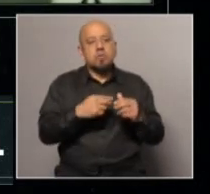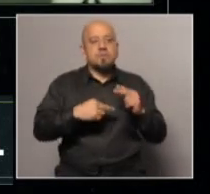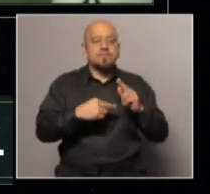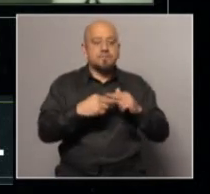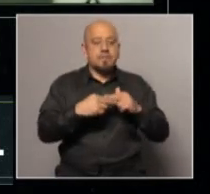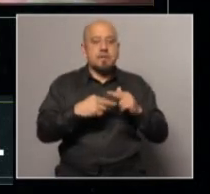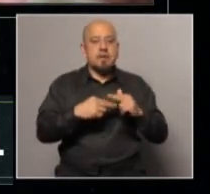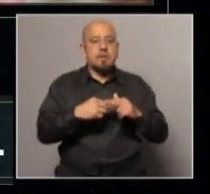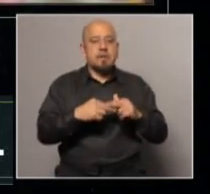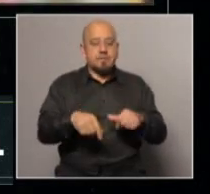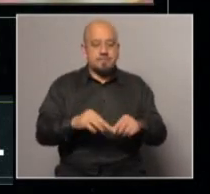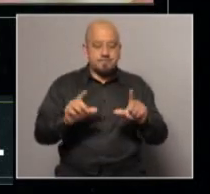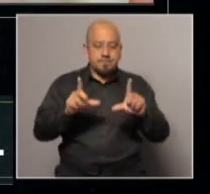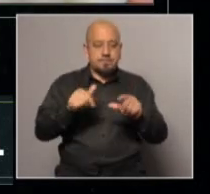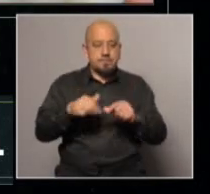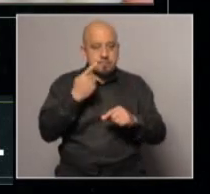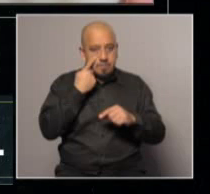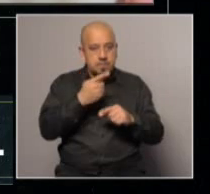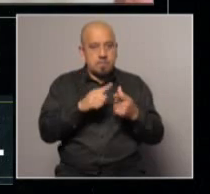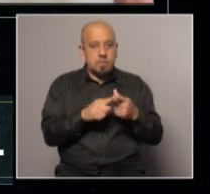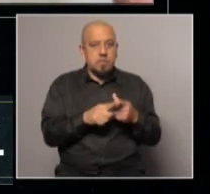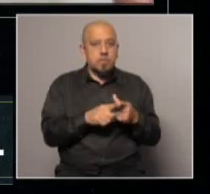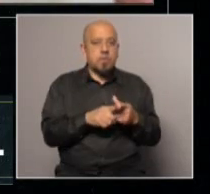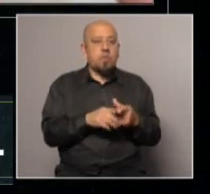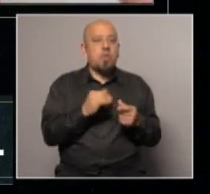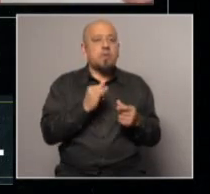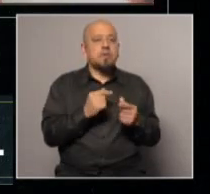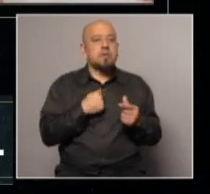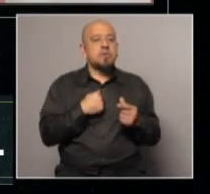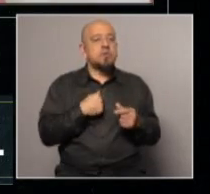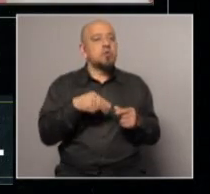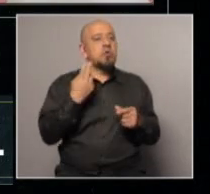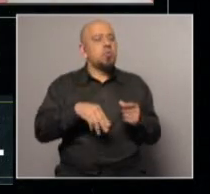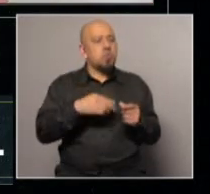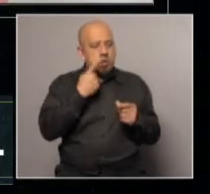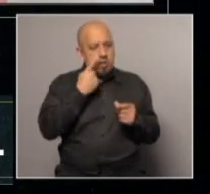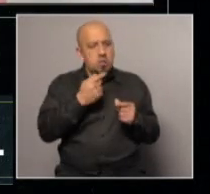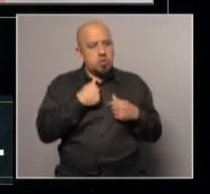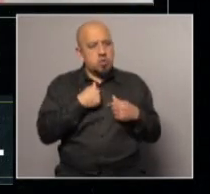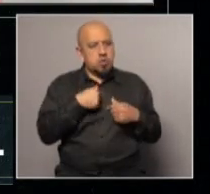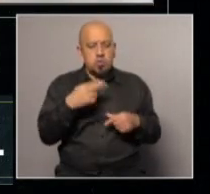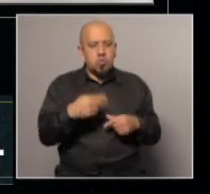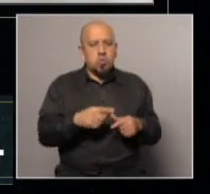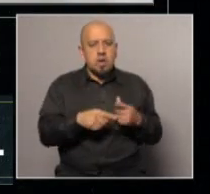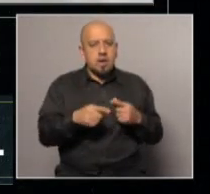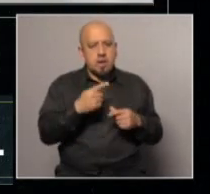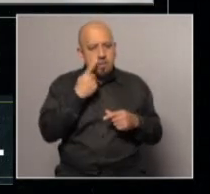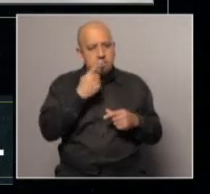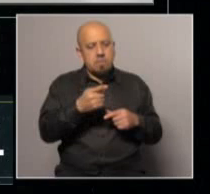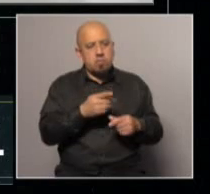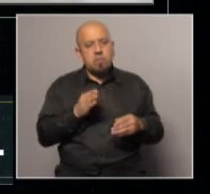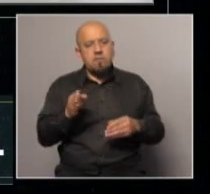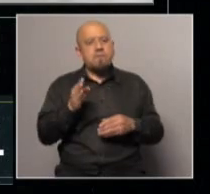clubes, lo que uno constata. Lo que sí nosotros nunca constatamos, nosotros en las fiscalizaciones, que haya